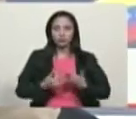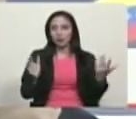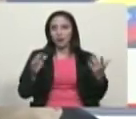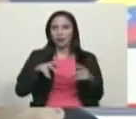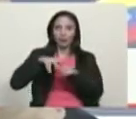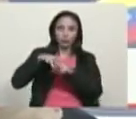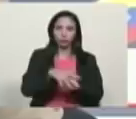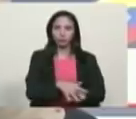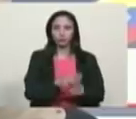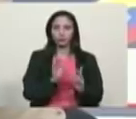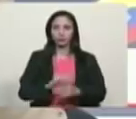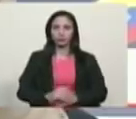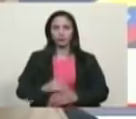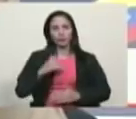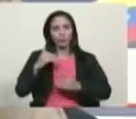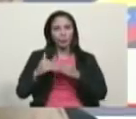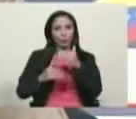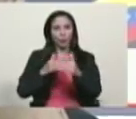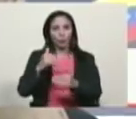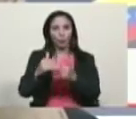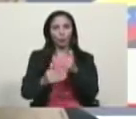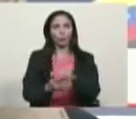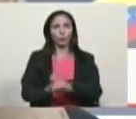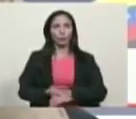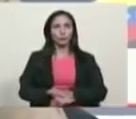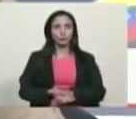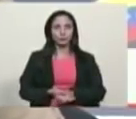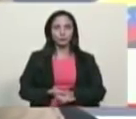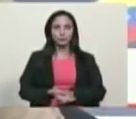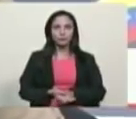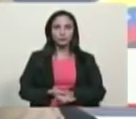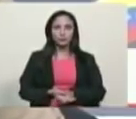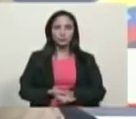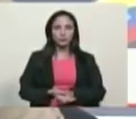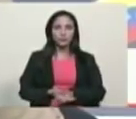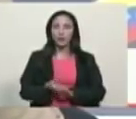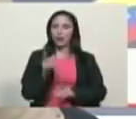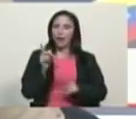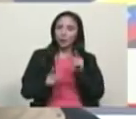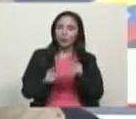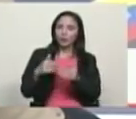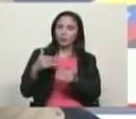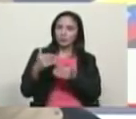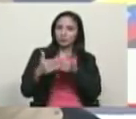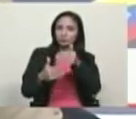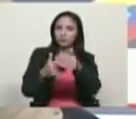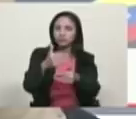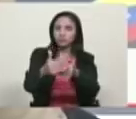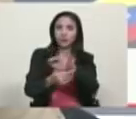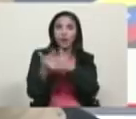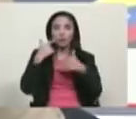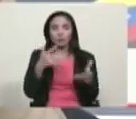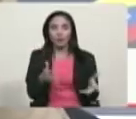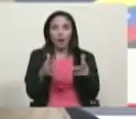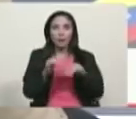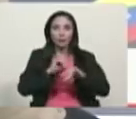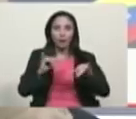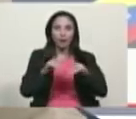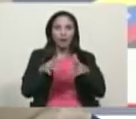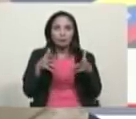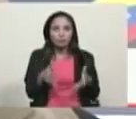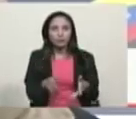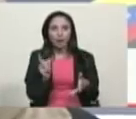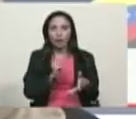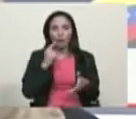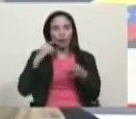te vencen. Es un pulso permanente. A veces avanzamos y creemos que ya vencimos, ¿no? Aquí